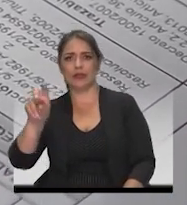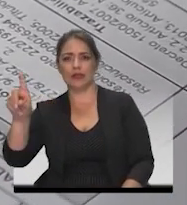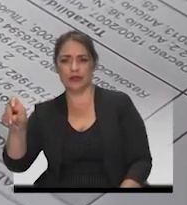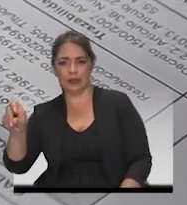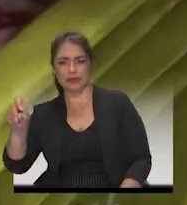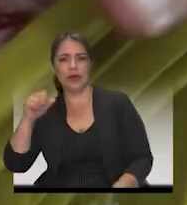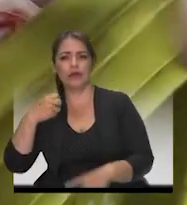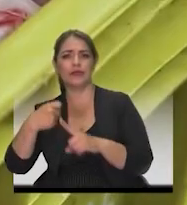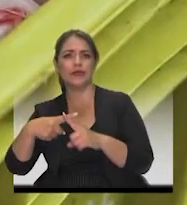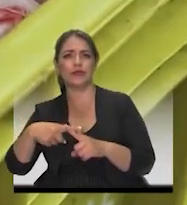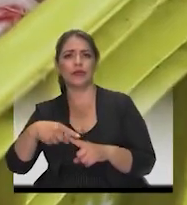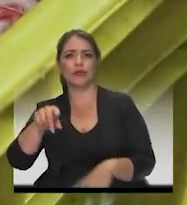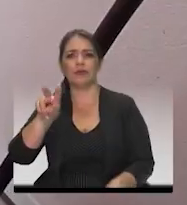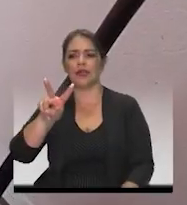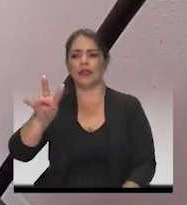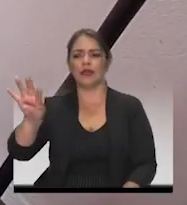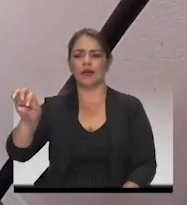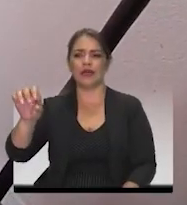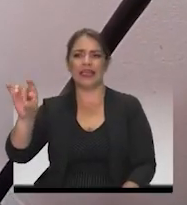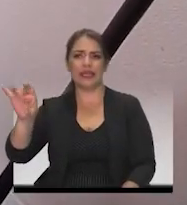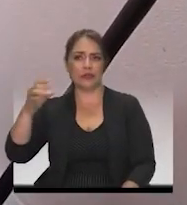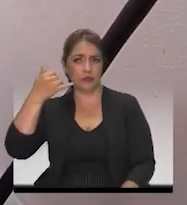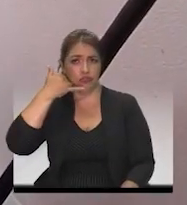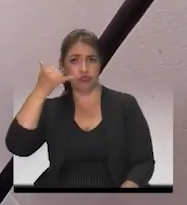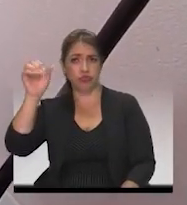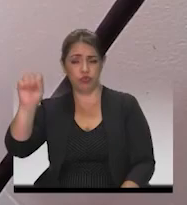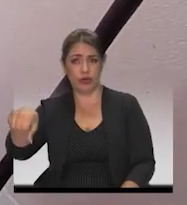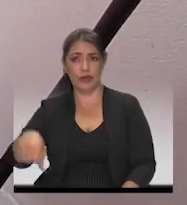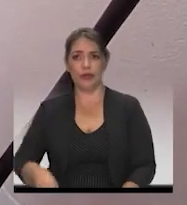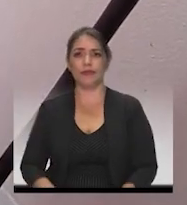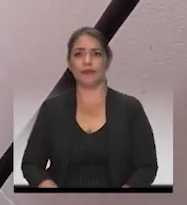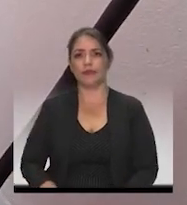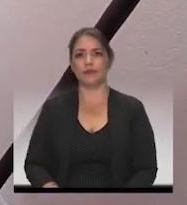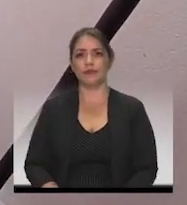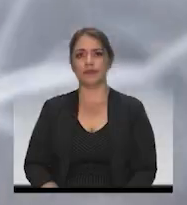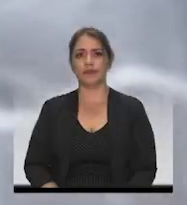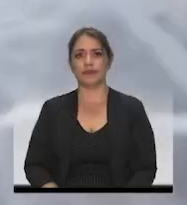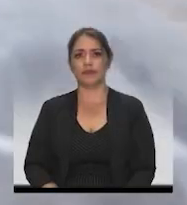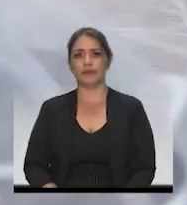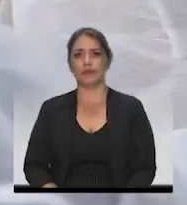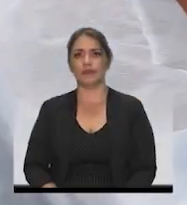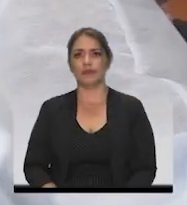604-373-7676, extensión 2915, para más información.